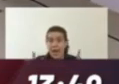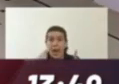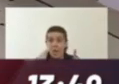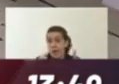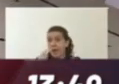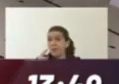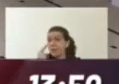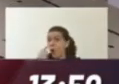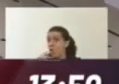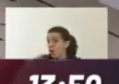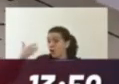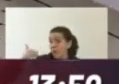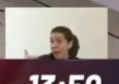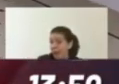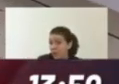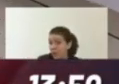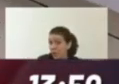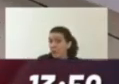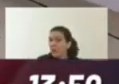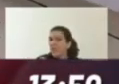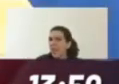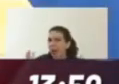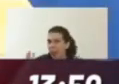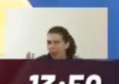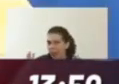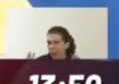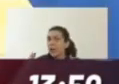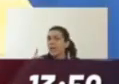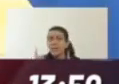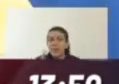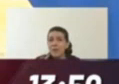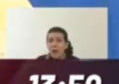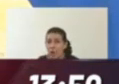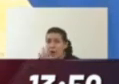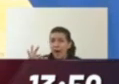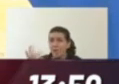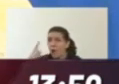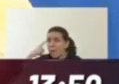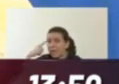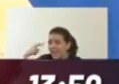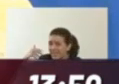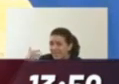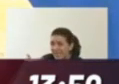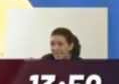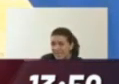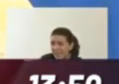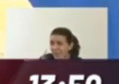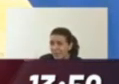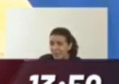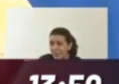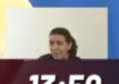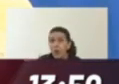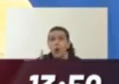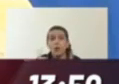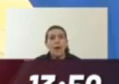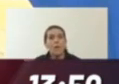en estos últimos 15 días. Y sigamos la misma lógica que siempre seguimos, para tener aliento